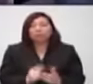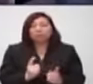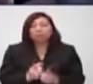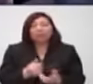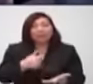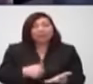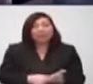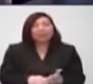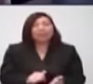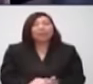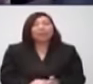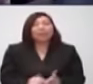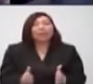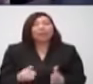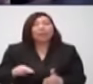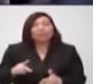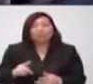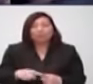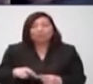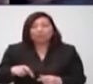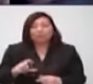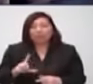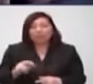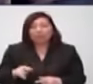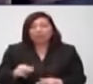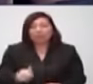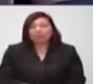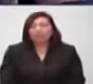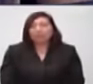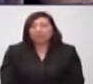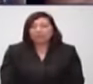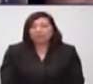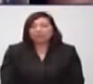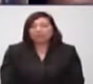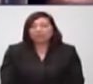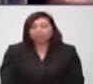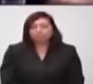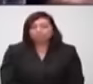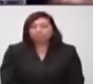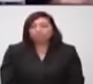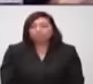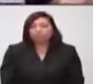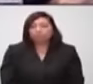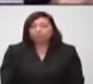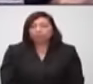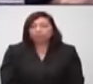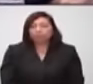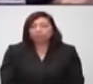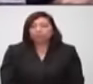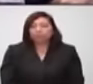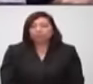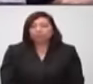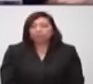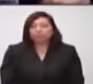carta fianza de la Caja Metropolitana. Bien, una interrupción, vamos a dar la bienvenida a la congresista Marixa